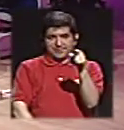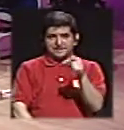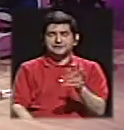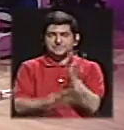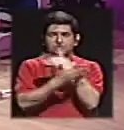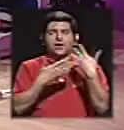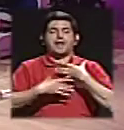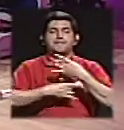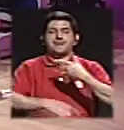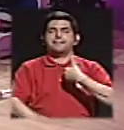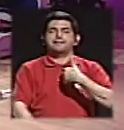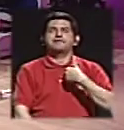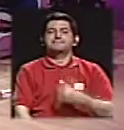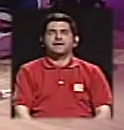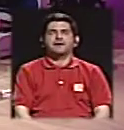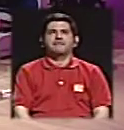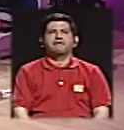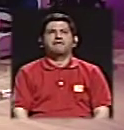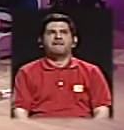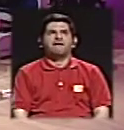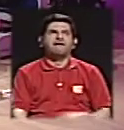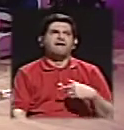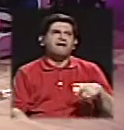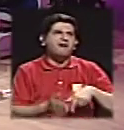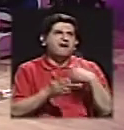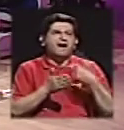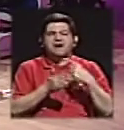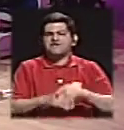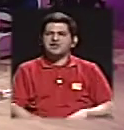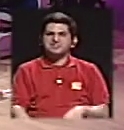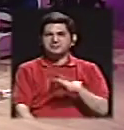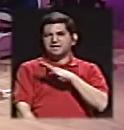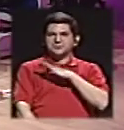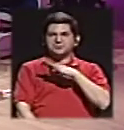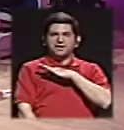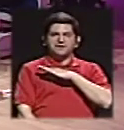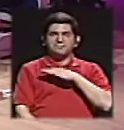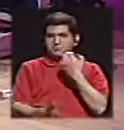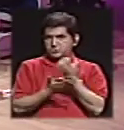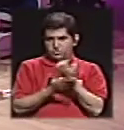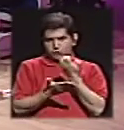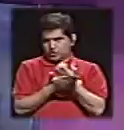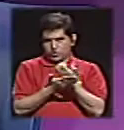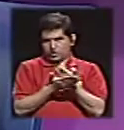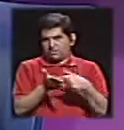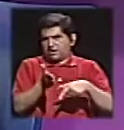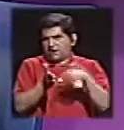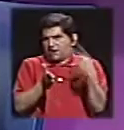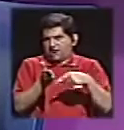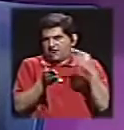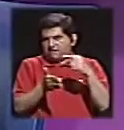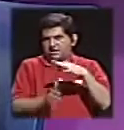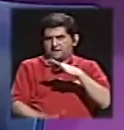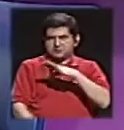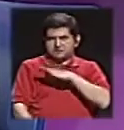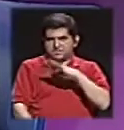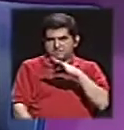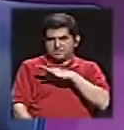la parte interesada. Entonces, a veces hay una conveniencia económica, a veces hay una